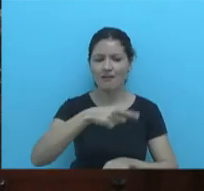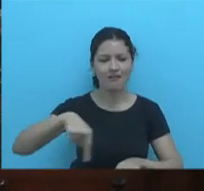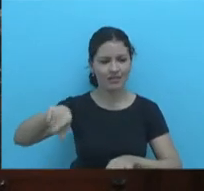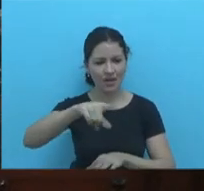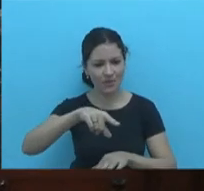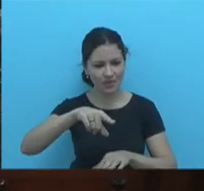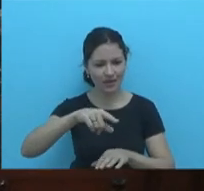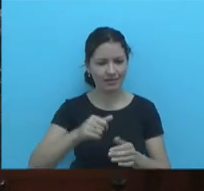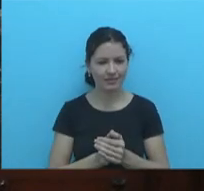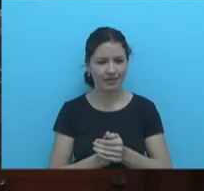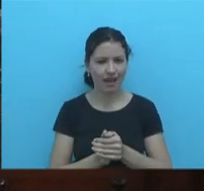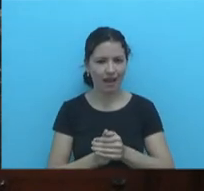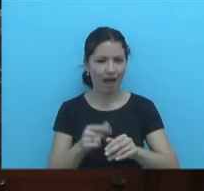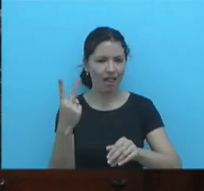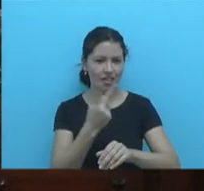Más de 2 horas